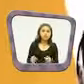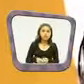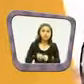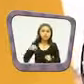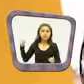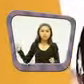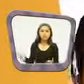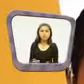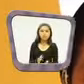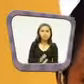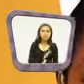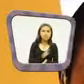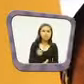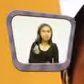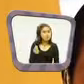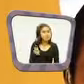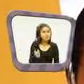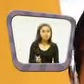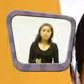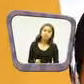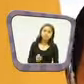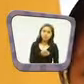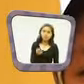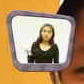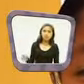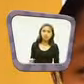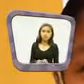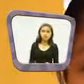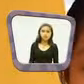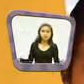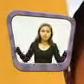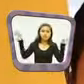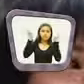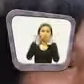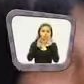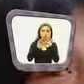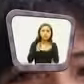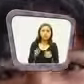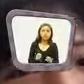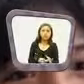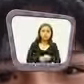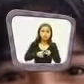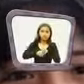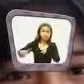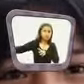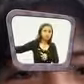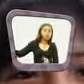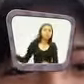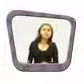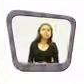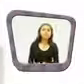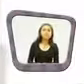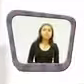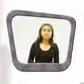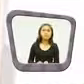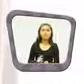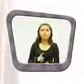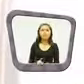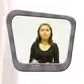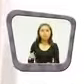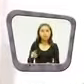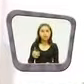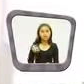sus documentos, su dinero, las cosas que necesita más importante. Me escaparía corriendo. También lo que